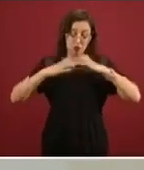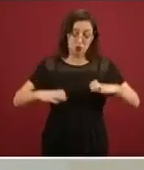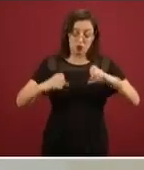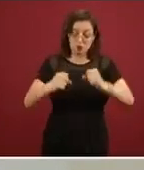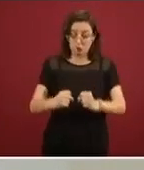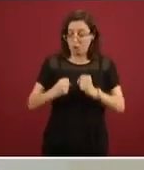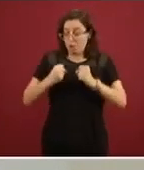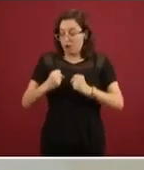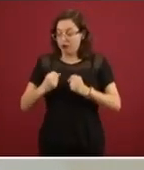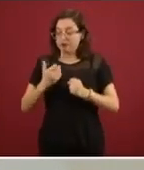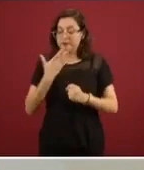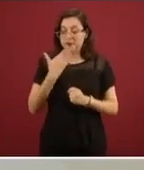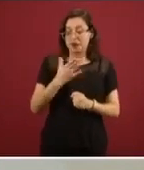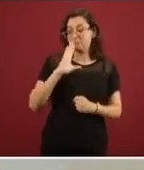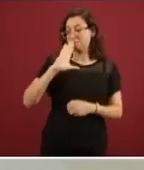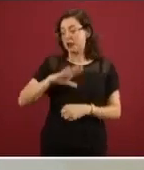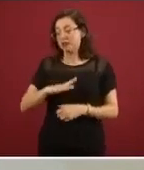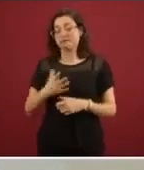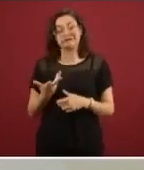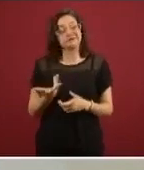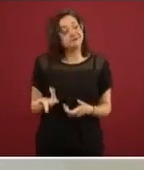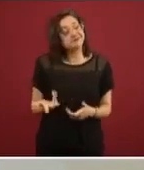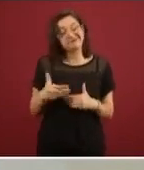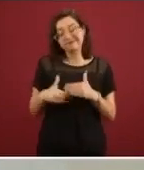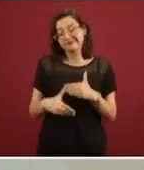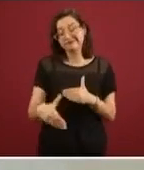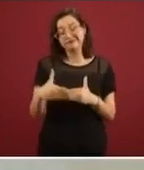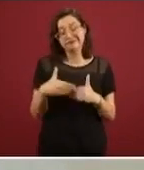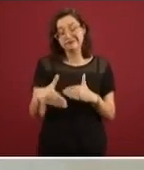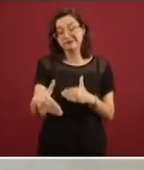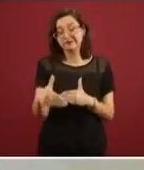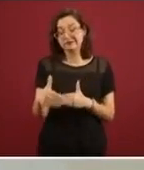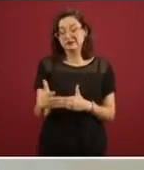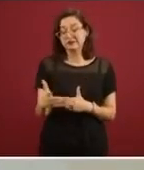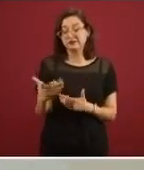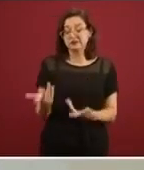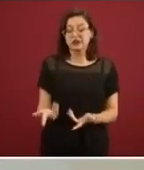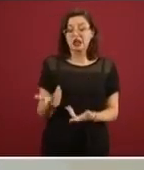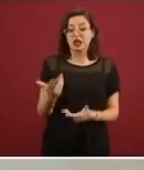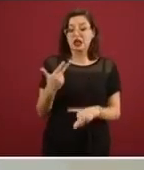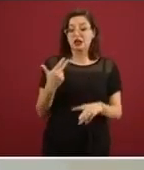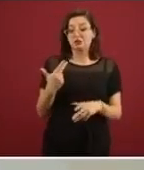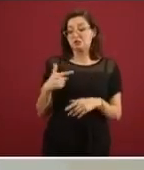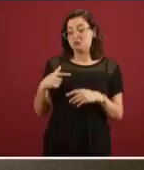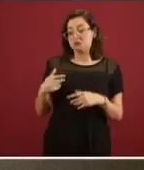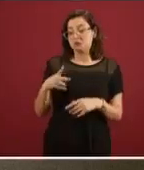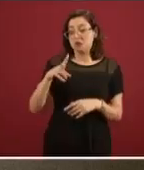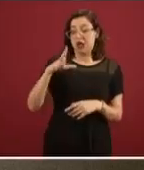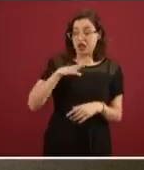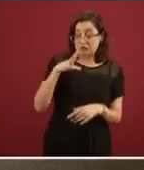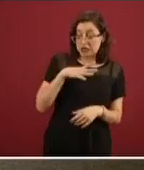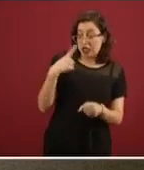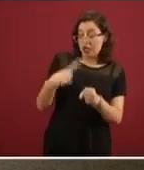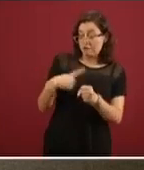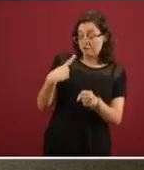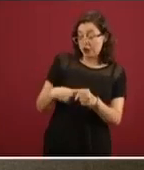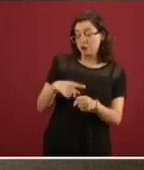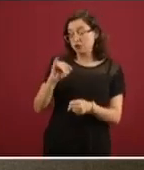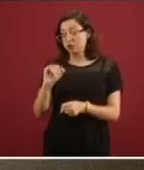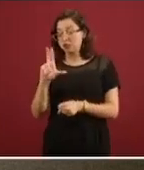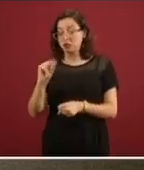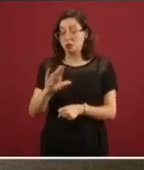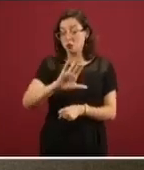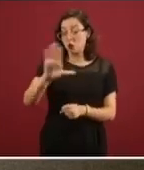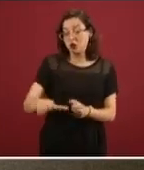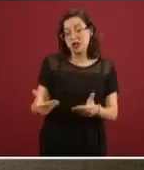a las medidas durante el tratamiento, pero un resultado confirmatorio se puede tener o se tiene muchos días antes, desde